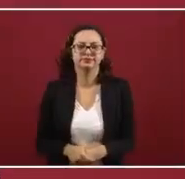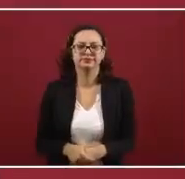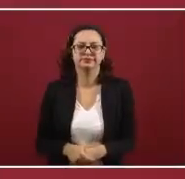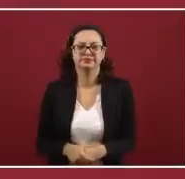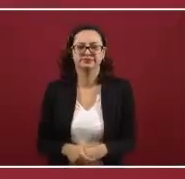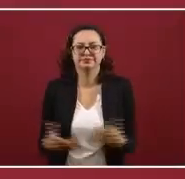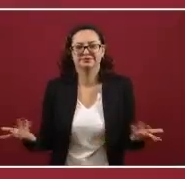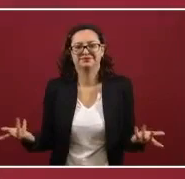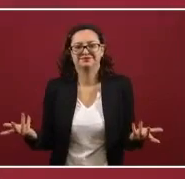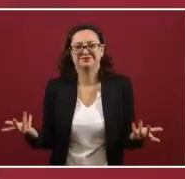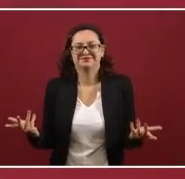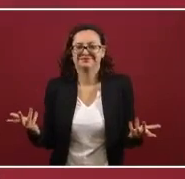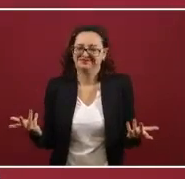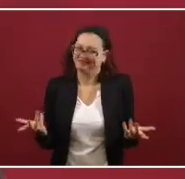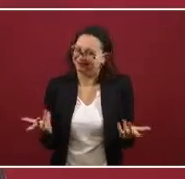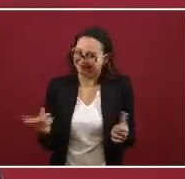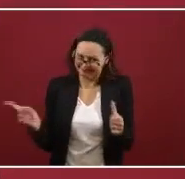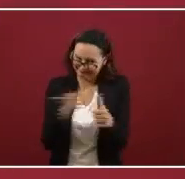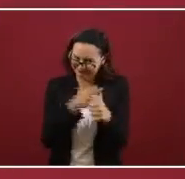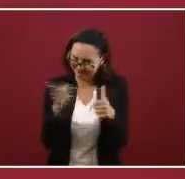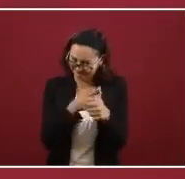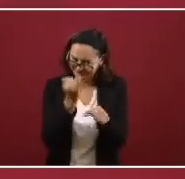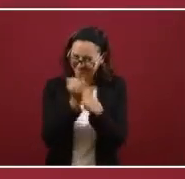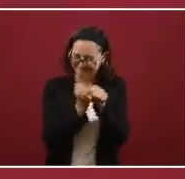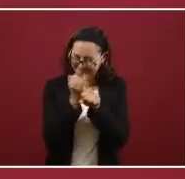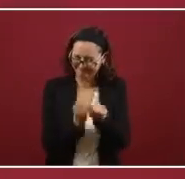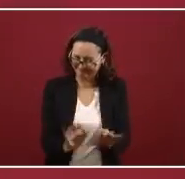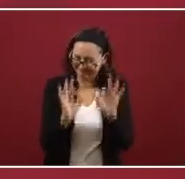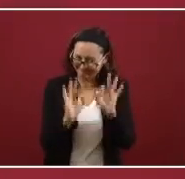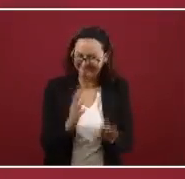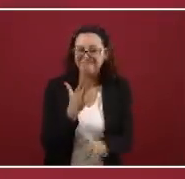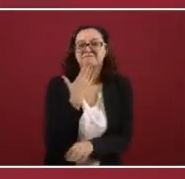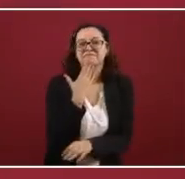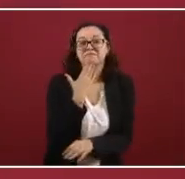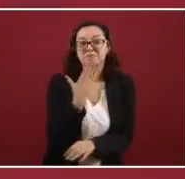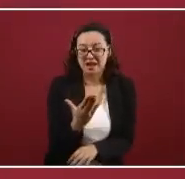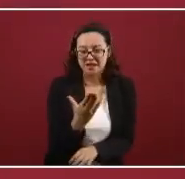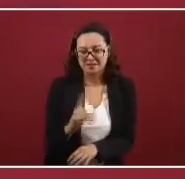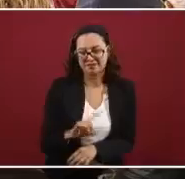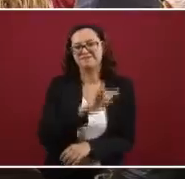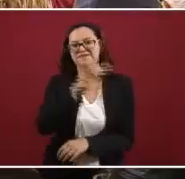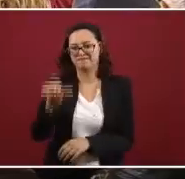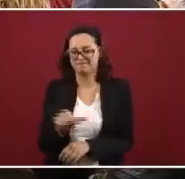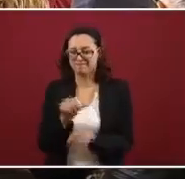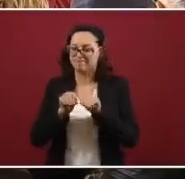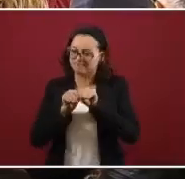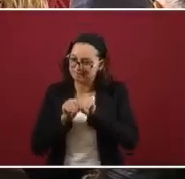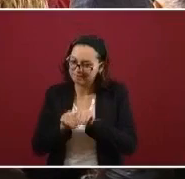Y lo primero que hay que hacer es pues informar y a partir de ahí